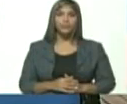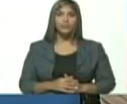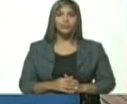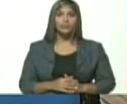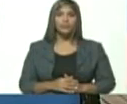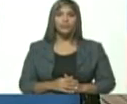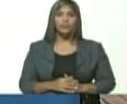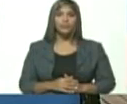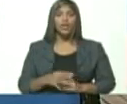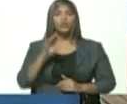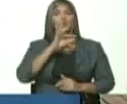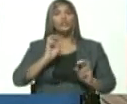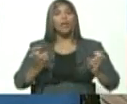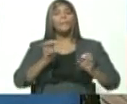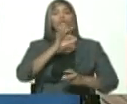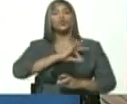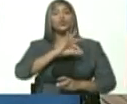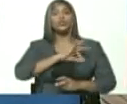lo social,